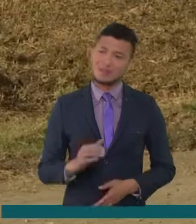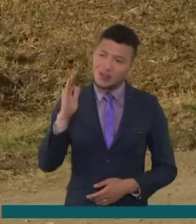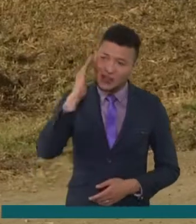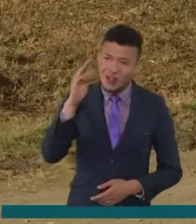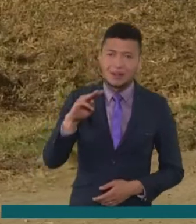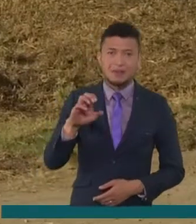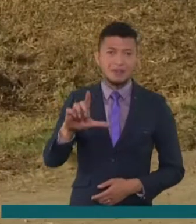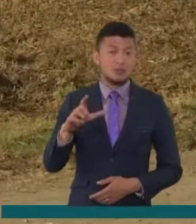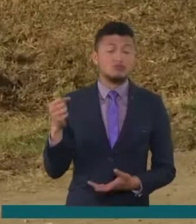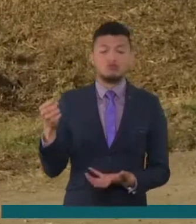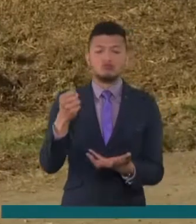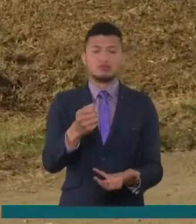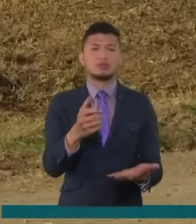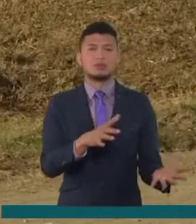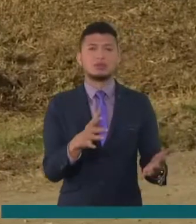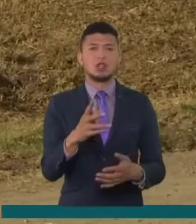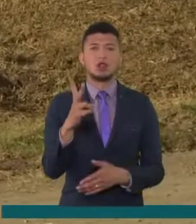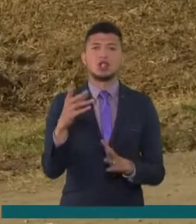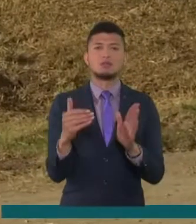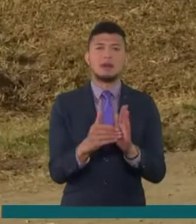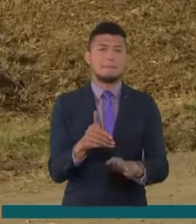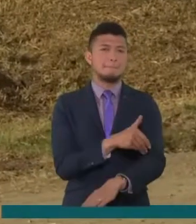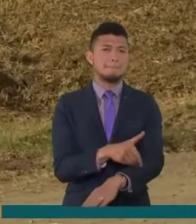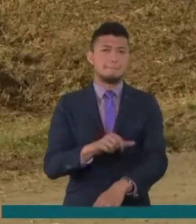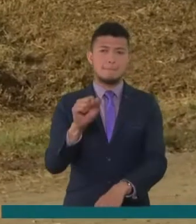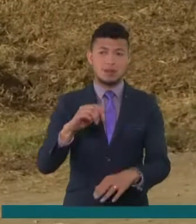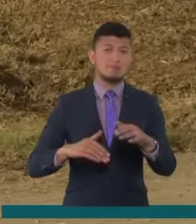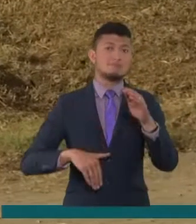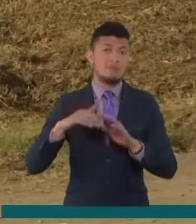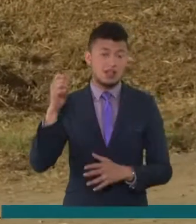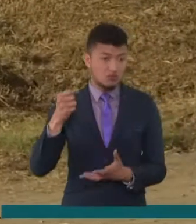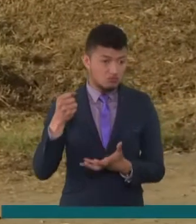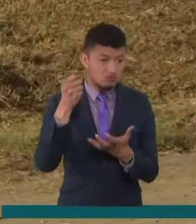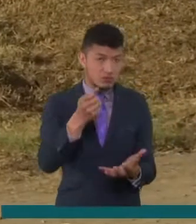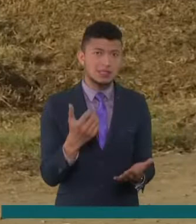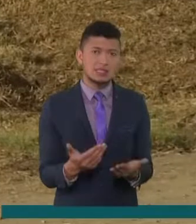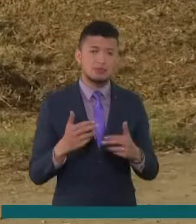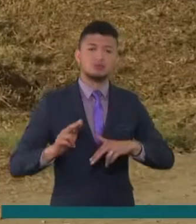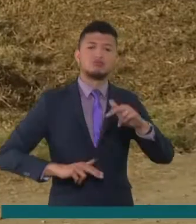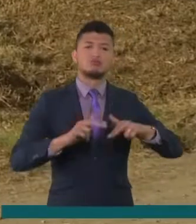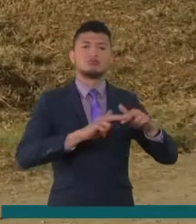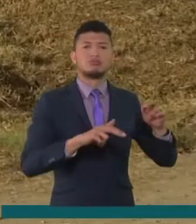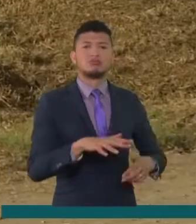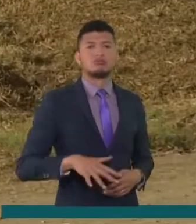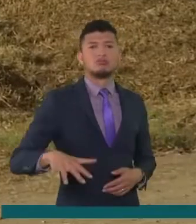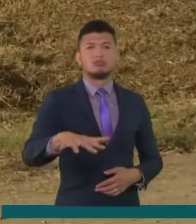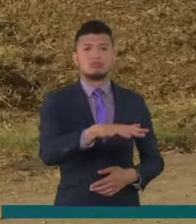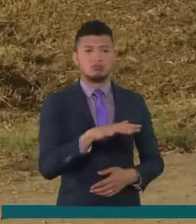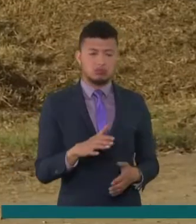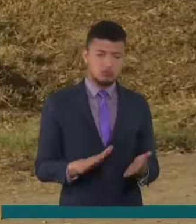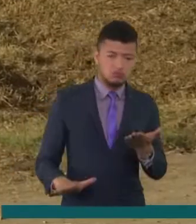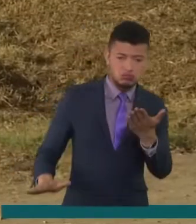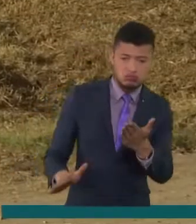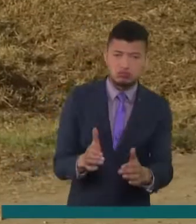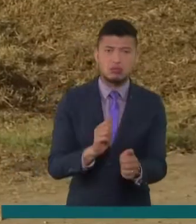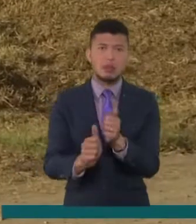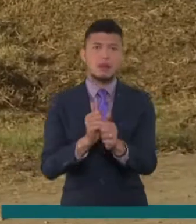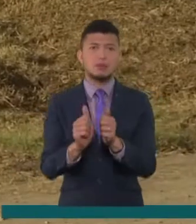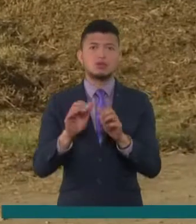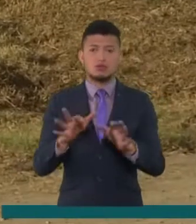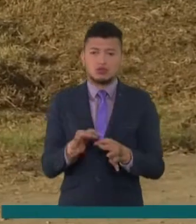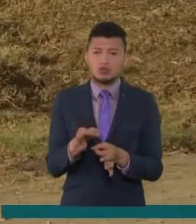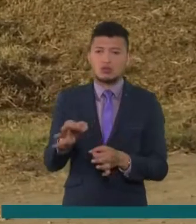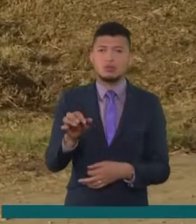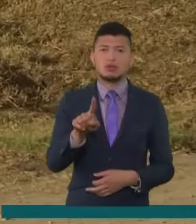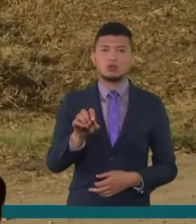hola amado él fue una inversión de más de dos mil millones de pesos la que hizo posible la construcción de este importante escenario deportivo en el